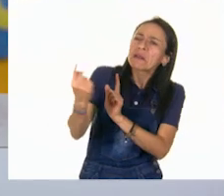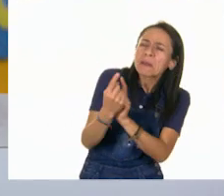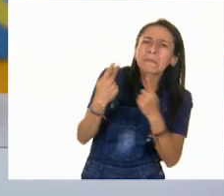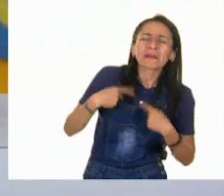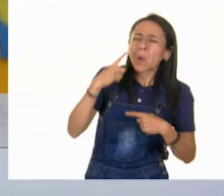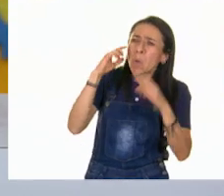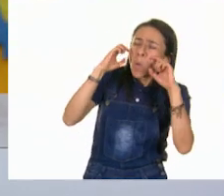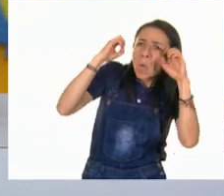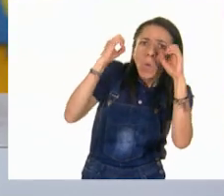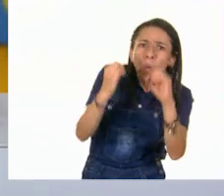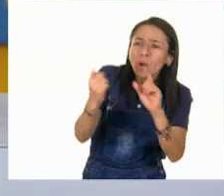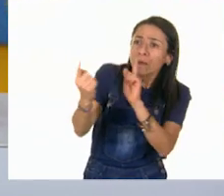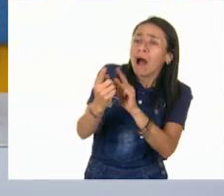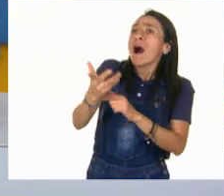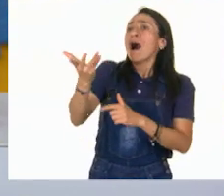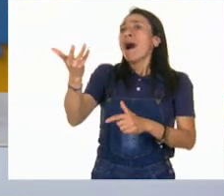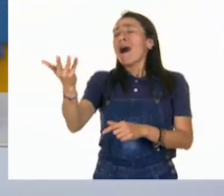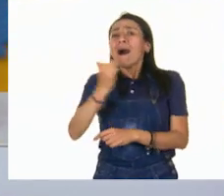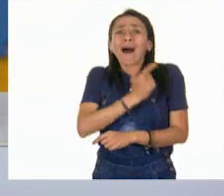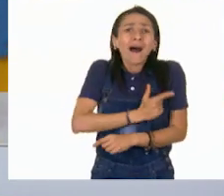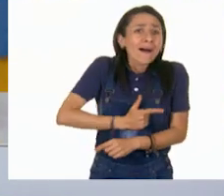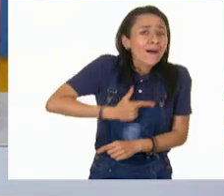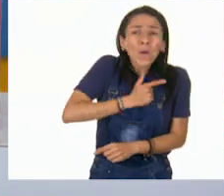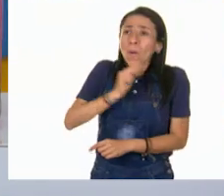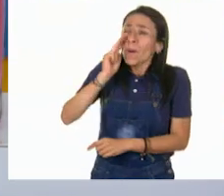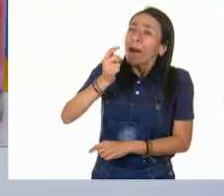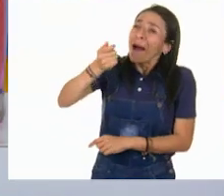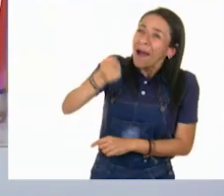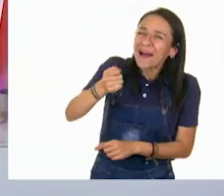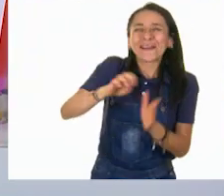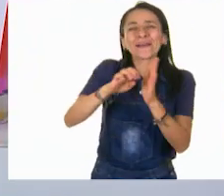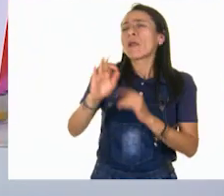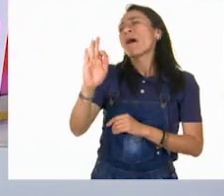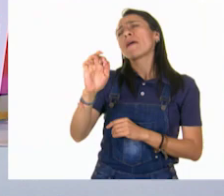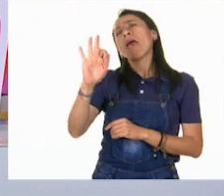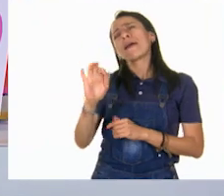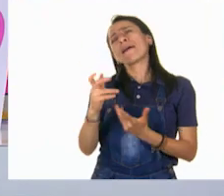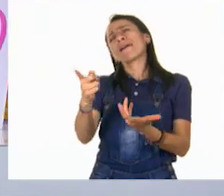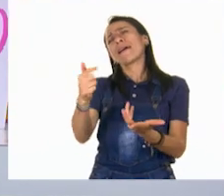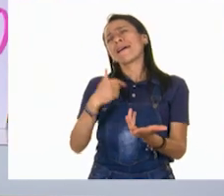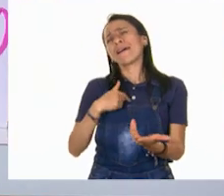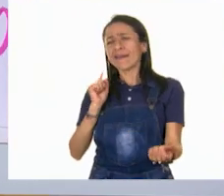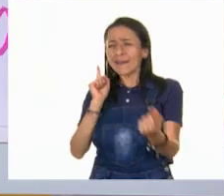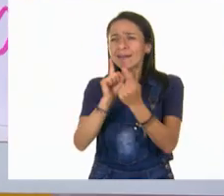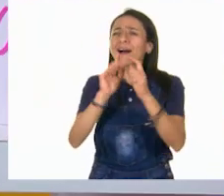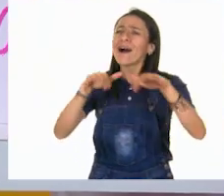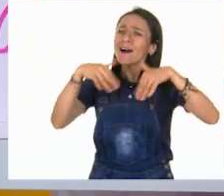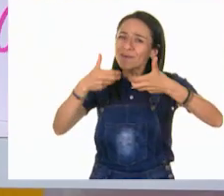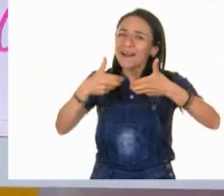¡Ay, pero qué gusto me da verte, Fefe! Si te encuentro en la calle, siento...